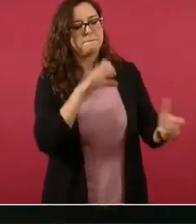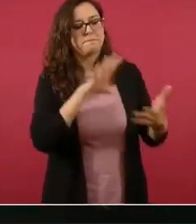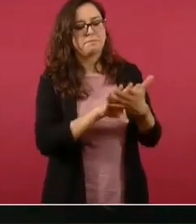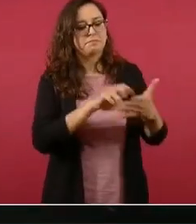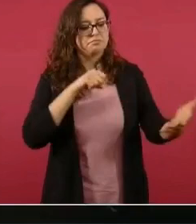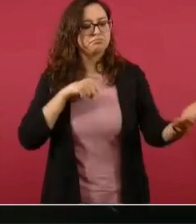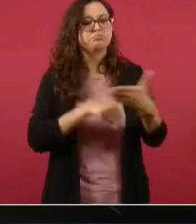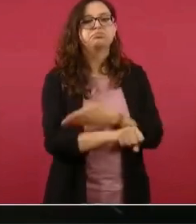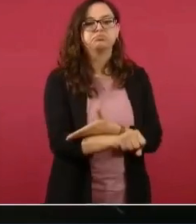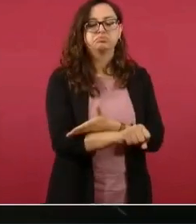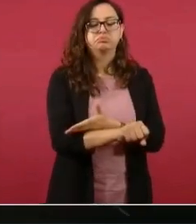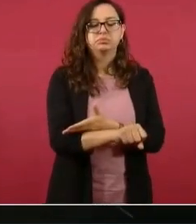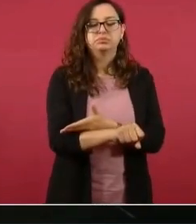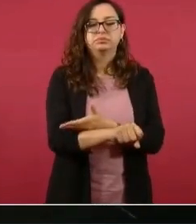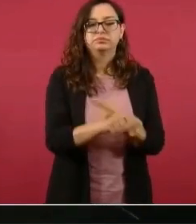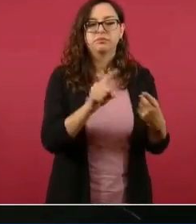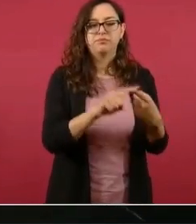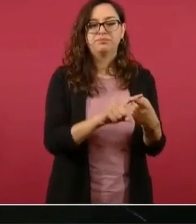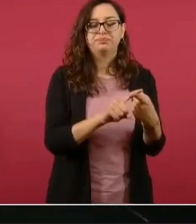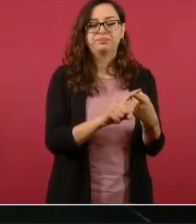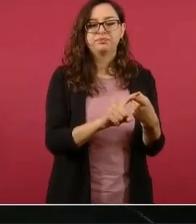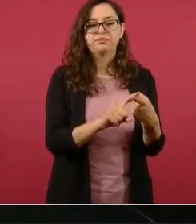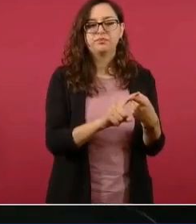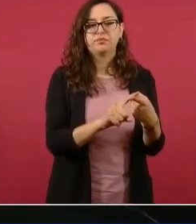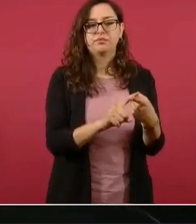Este señor 40.